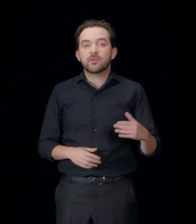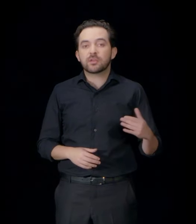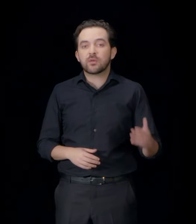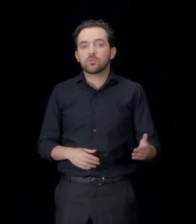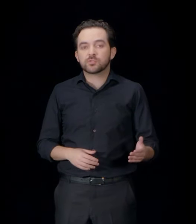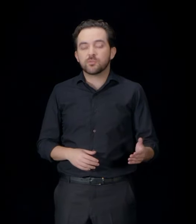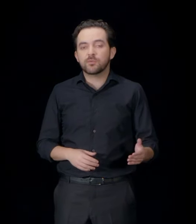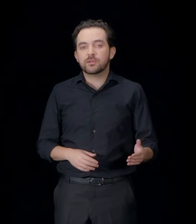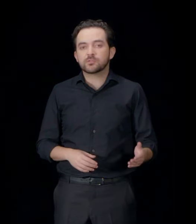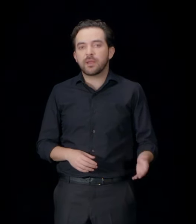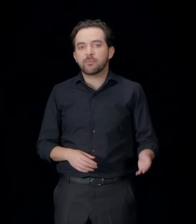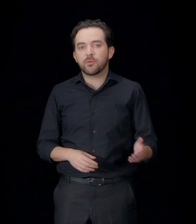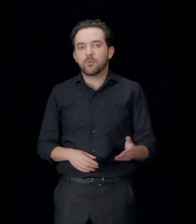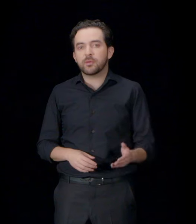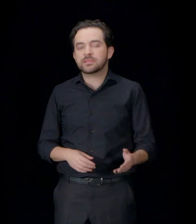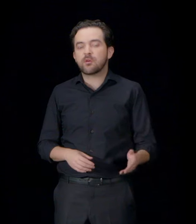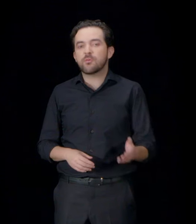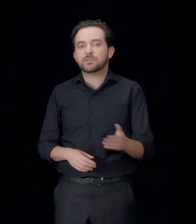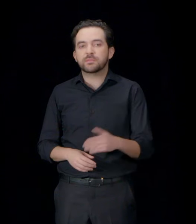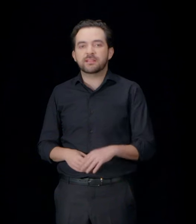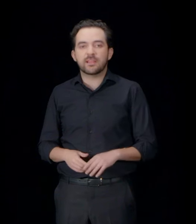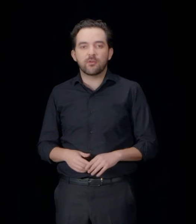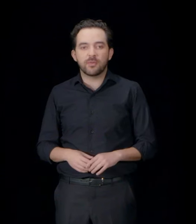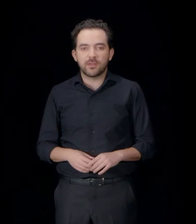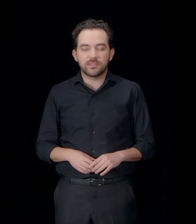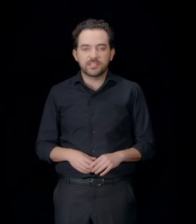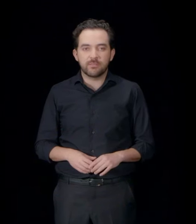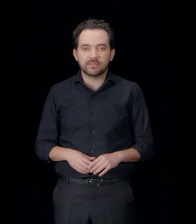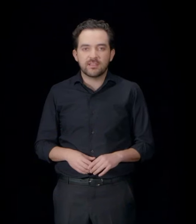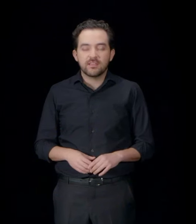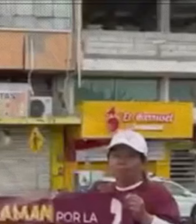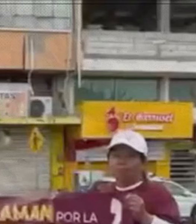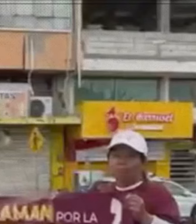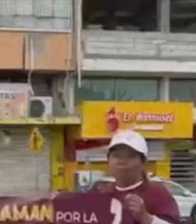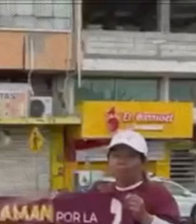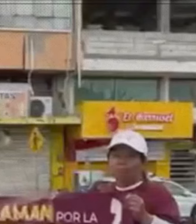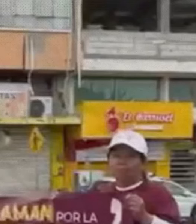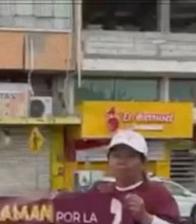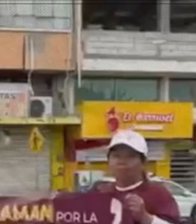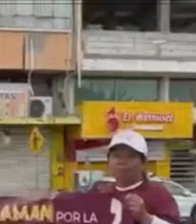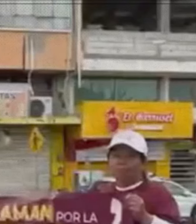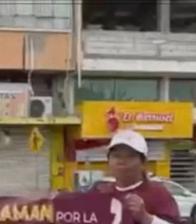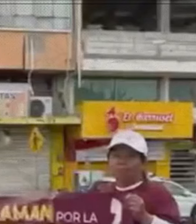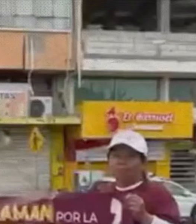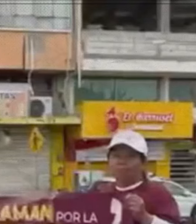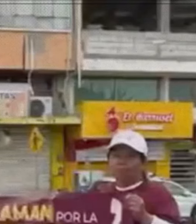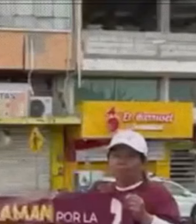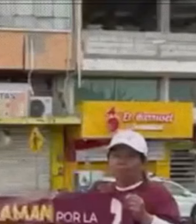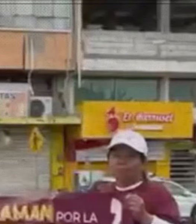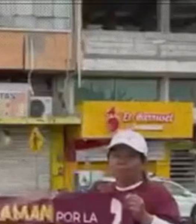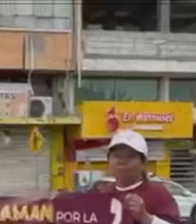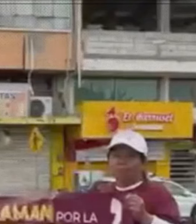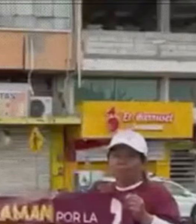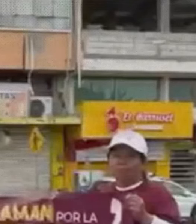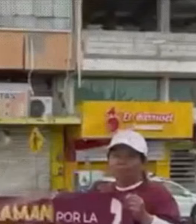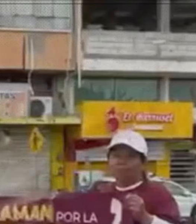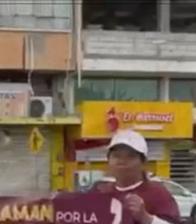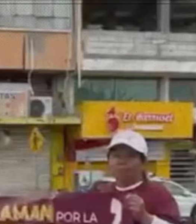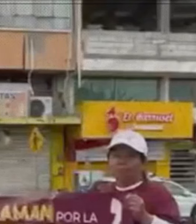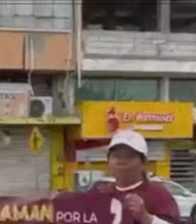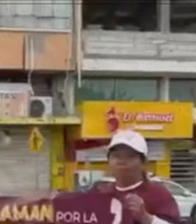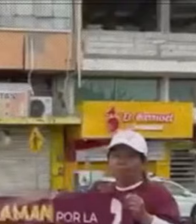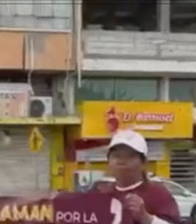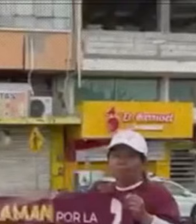habría desviado recursos públicos para promoverse como aspirante al gobierno de Chiapas. Tenía brigadistas haciendo perifoneos y colgando